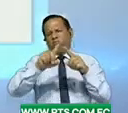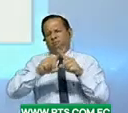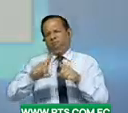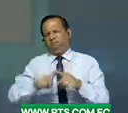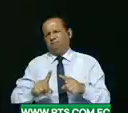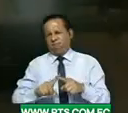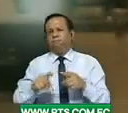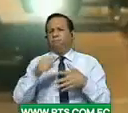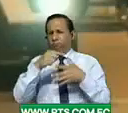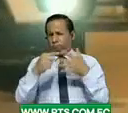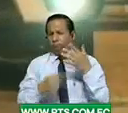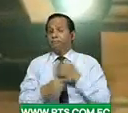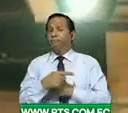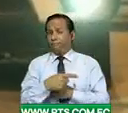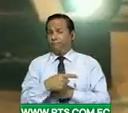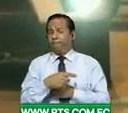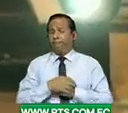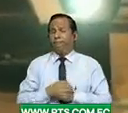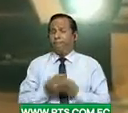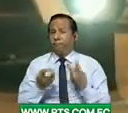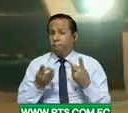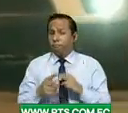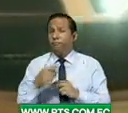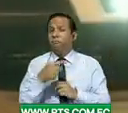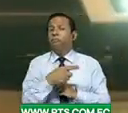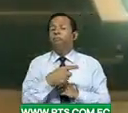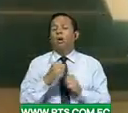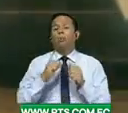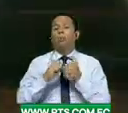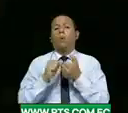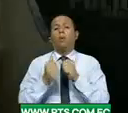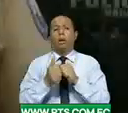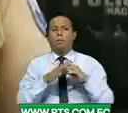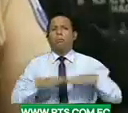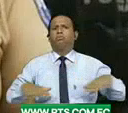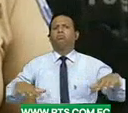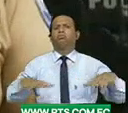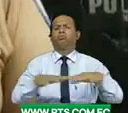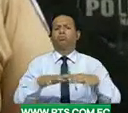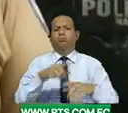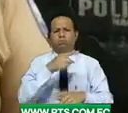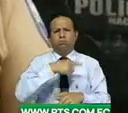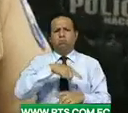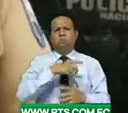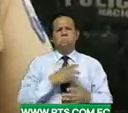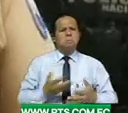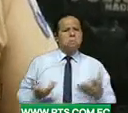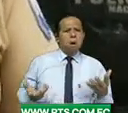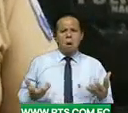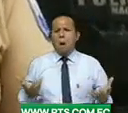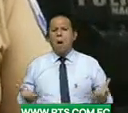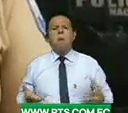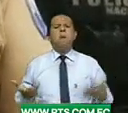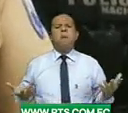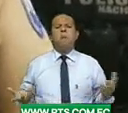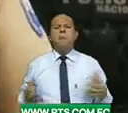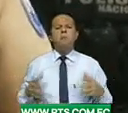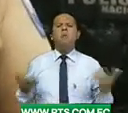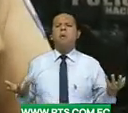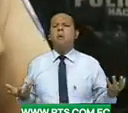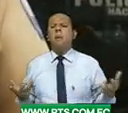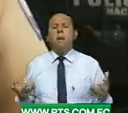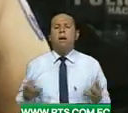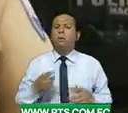También mantenía problemas en el barrio. Era una persona que amenazaba a los otros vecinos e infundía algún tipo de